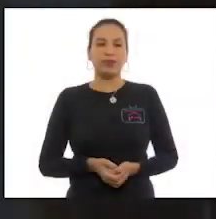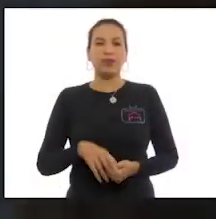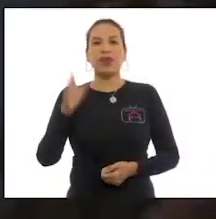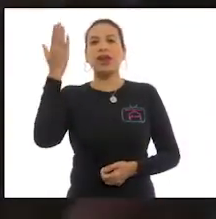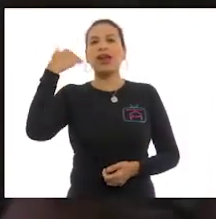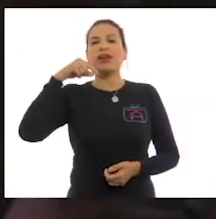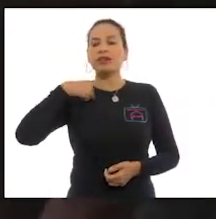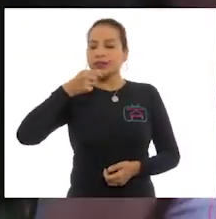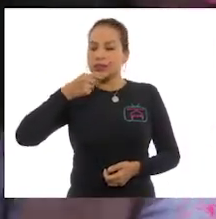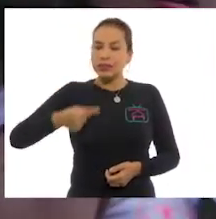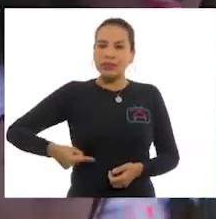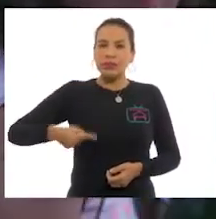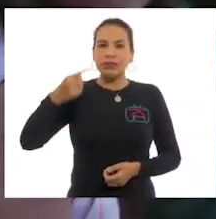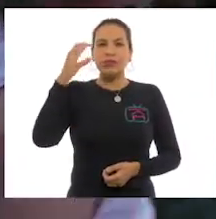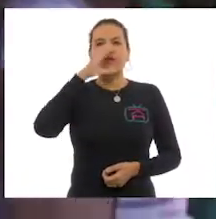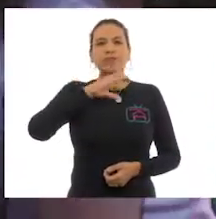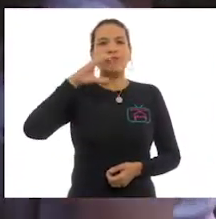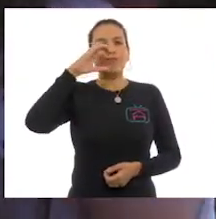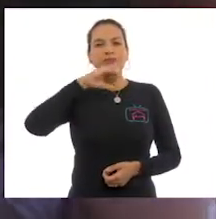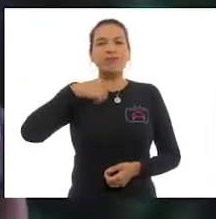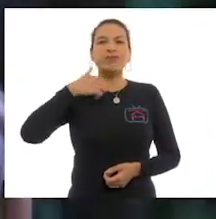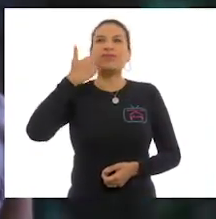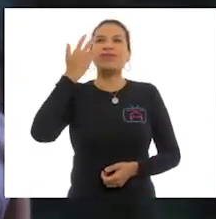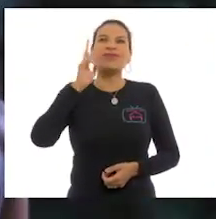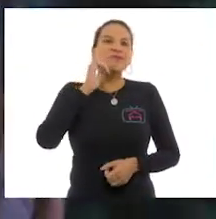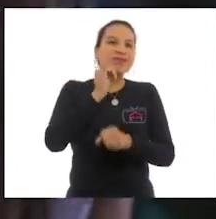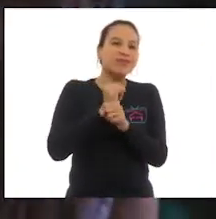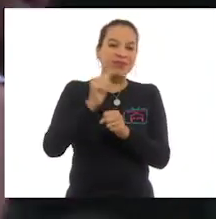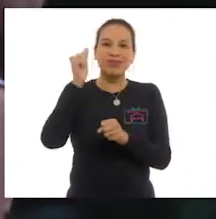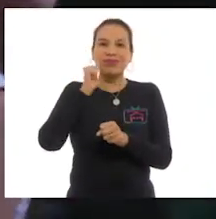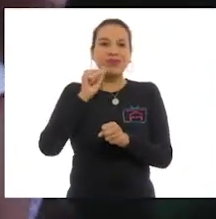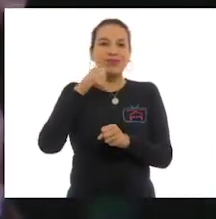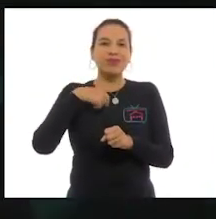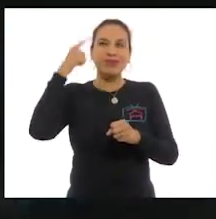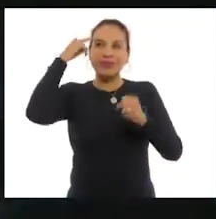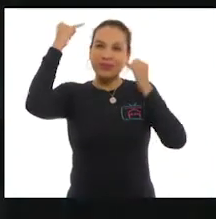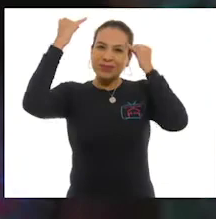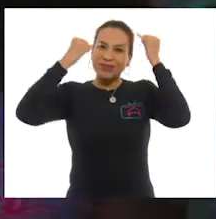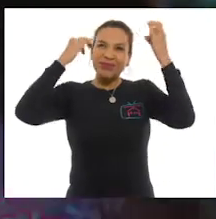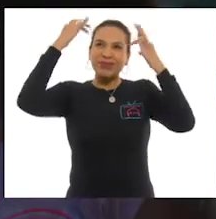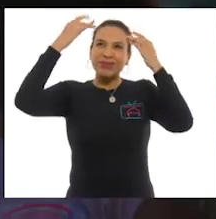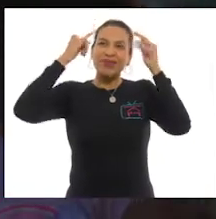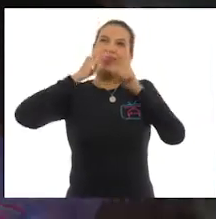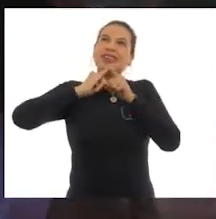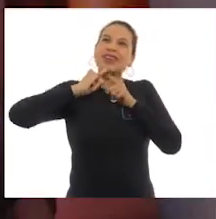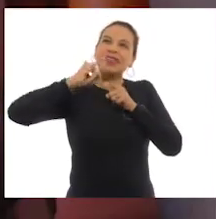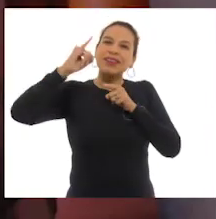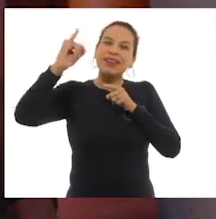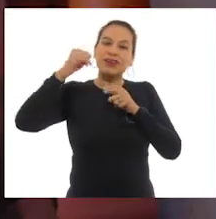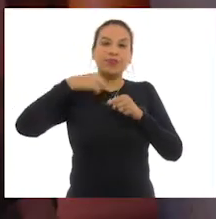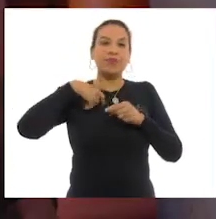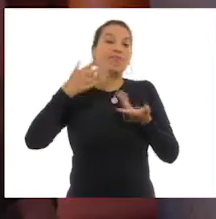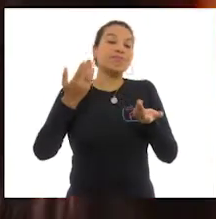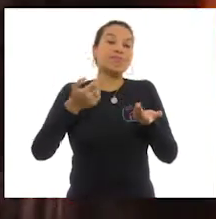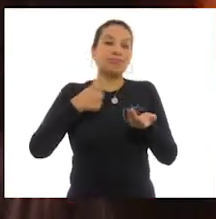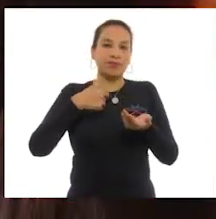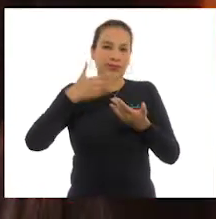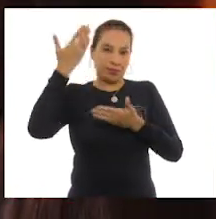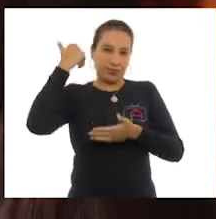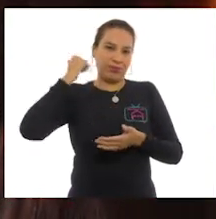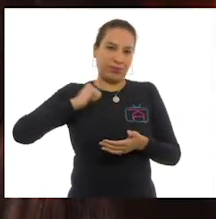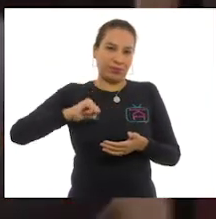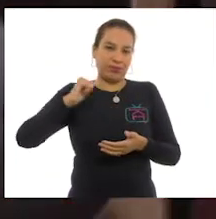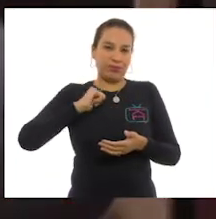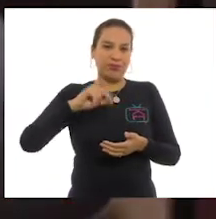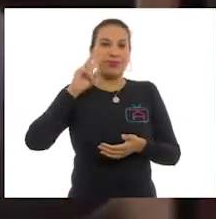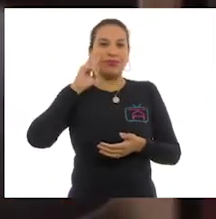Cuando era pequeña, la curiosidad por explorar siempre llevaba mi imaginación muy lejos. Y aunque soy de la generación